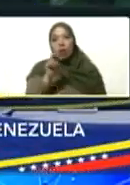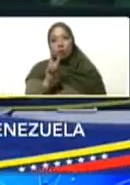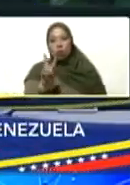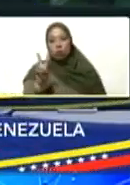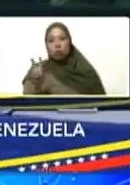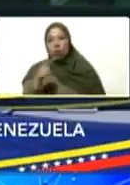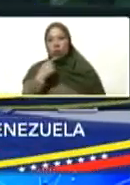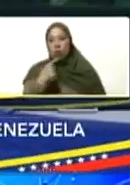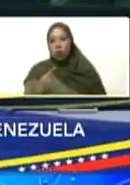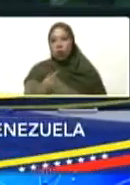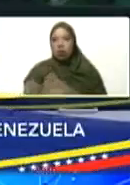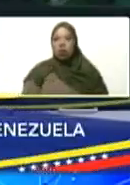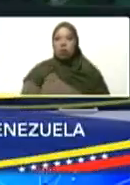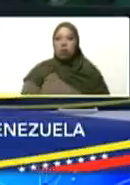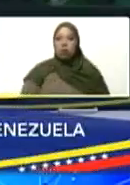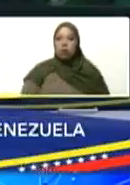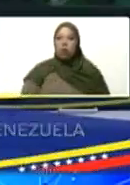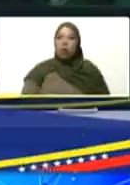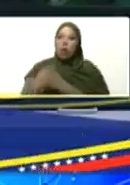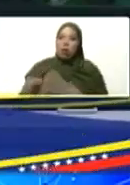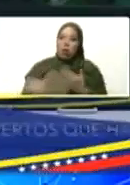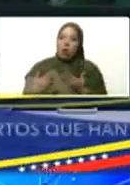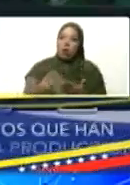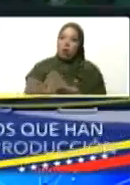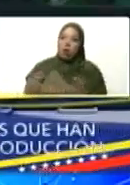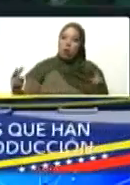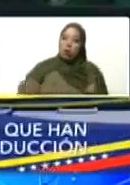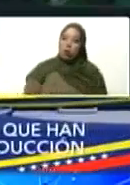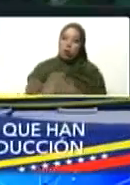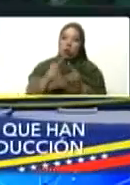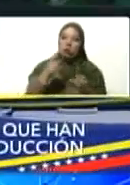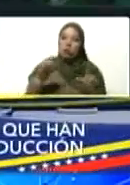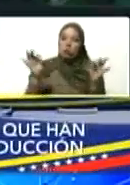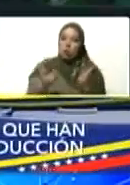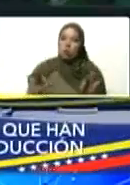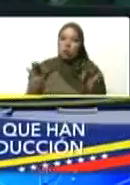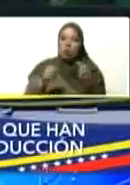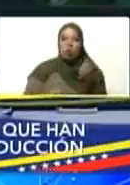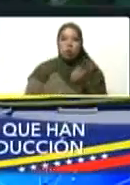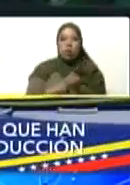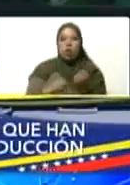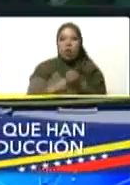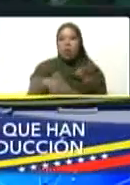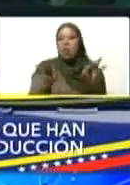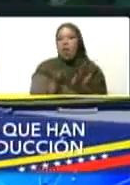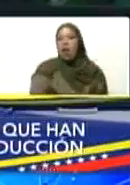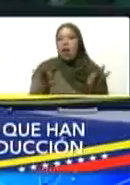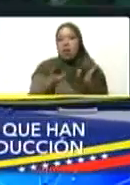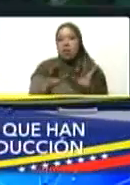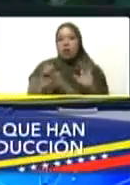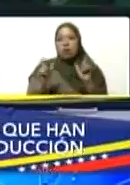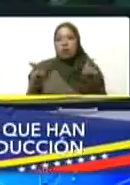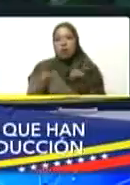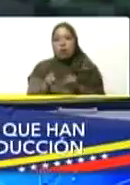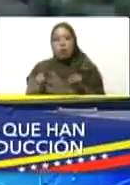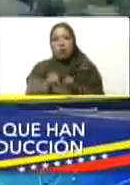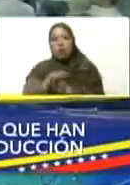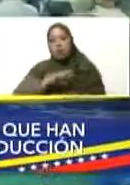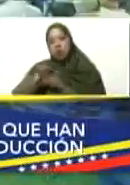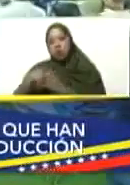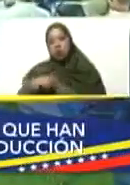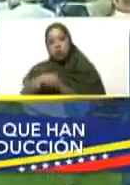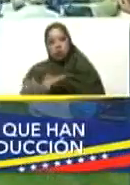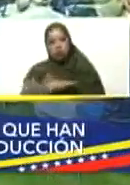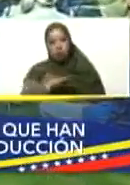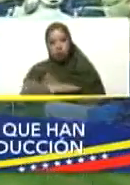yo les digo, de este camino que hemos encontrado, no nos aparta nada ni nadie. Este es nuestro camino,